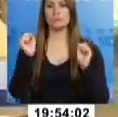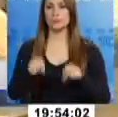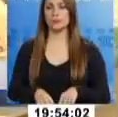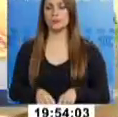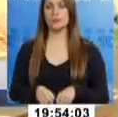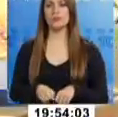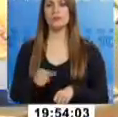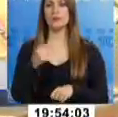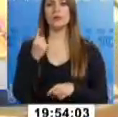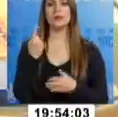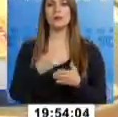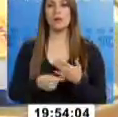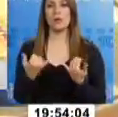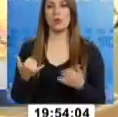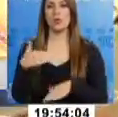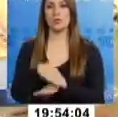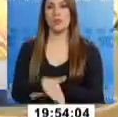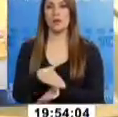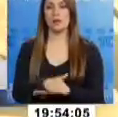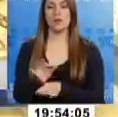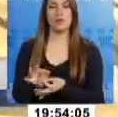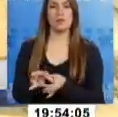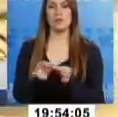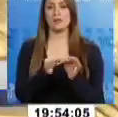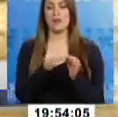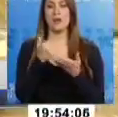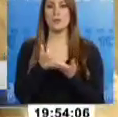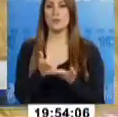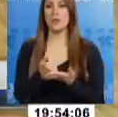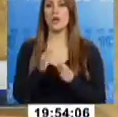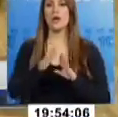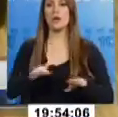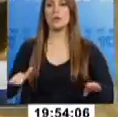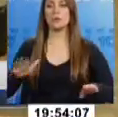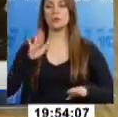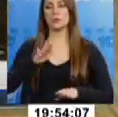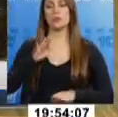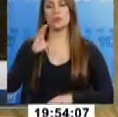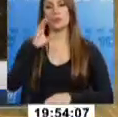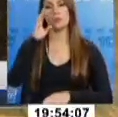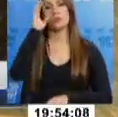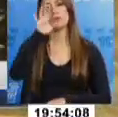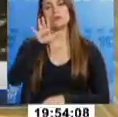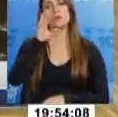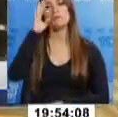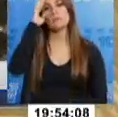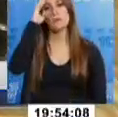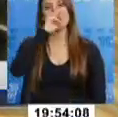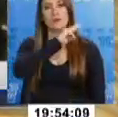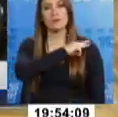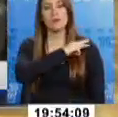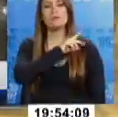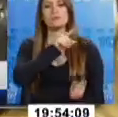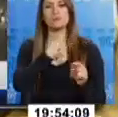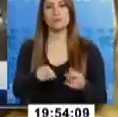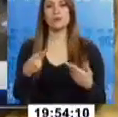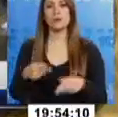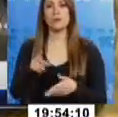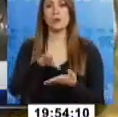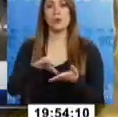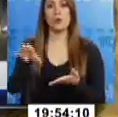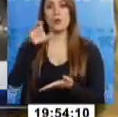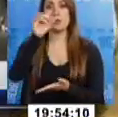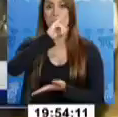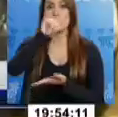la ha venido realizando el día de hoy en la tarde. Estuvieron ayudándonos los alumnos de esta prestigiosa institución educativa. Y obviamente aquí en el Colegio Juan